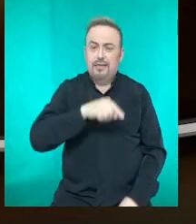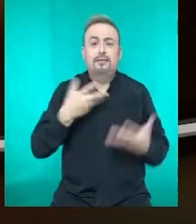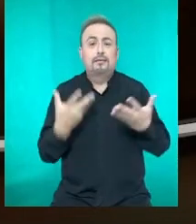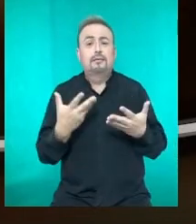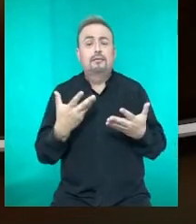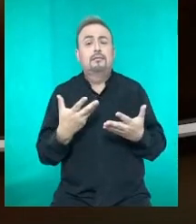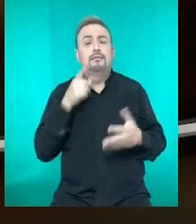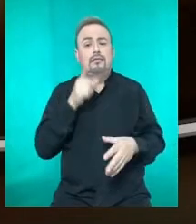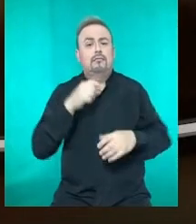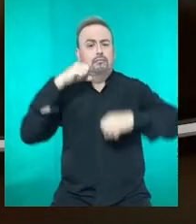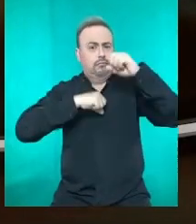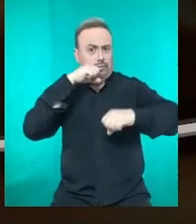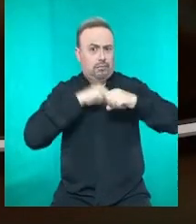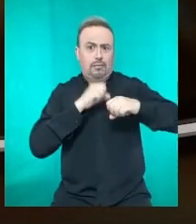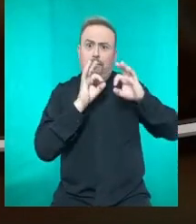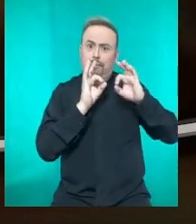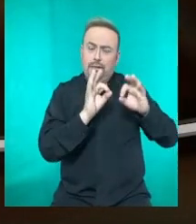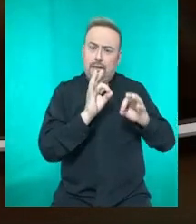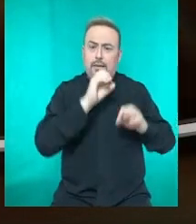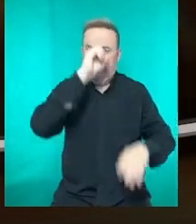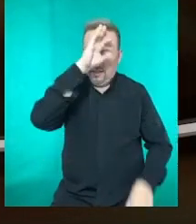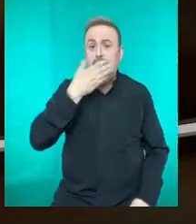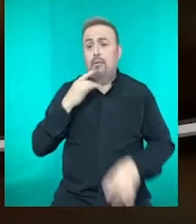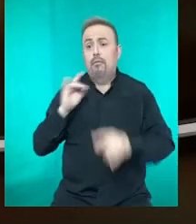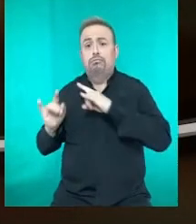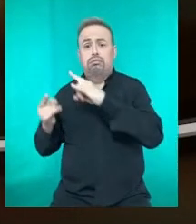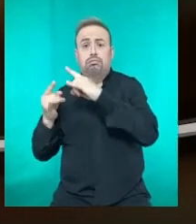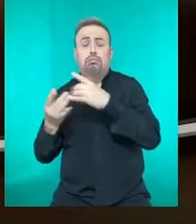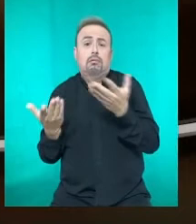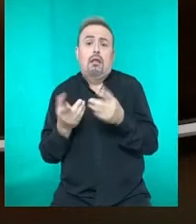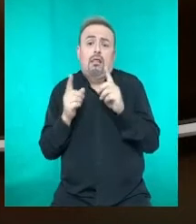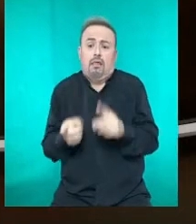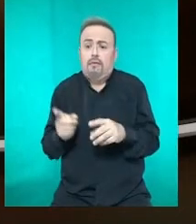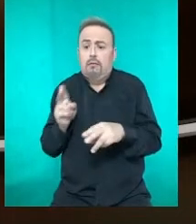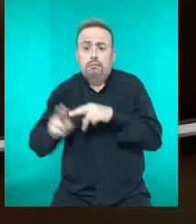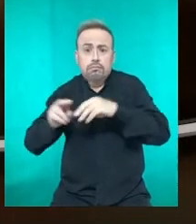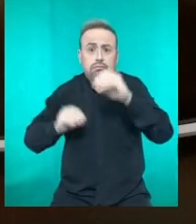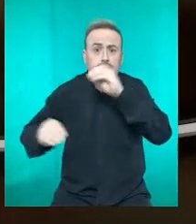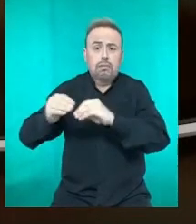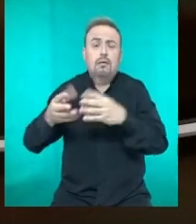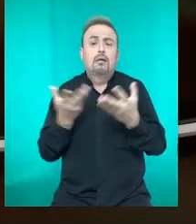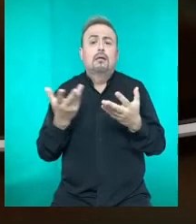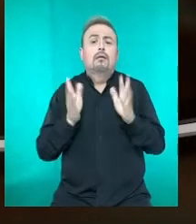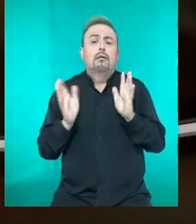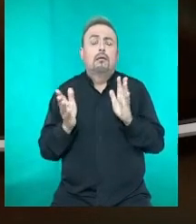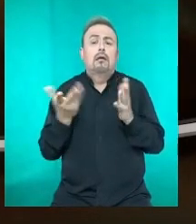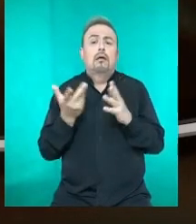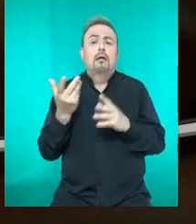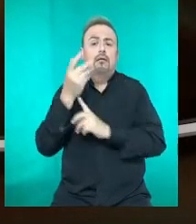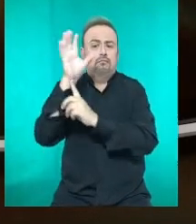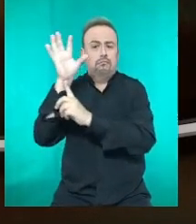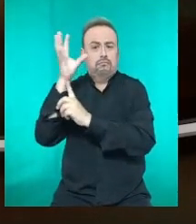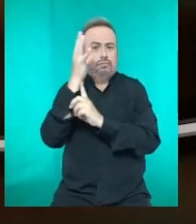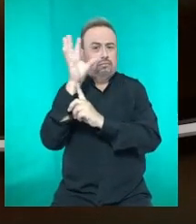área industrial, específicamente en minería, como en construcción, porque esto hay que armarlo. ¿Qué es lo que se arma? Es una especie de antena